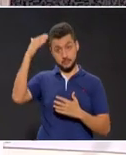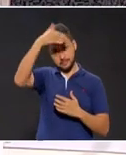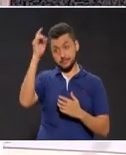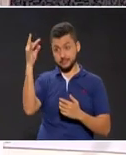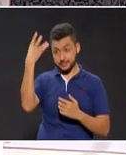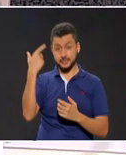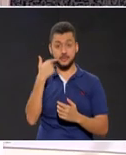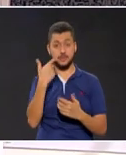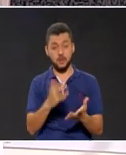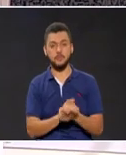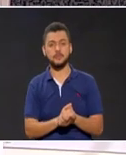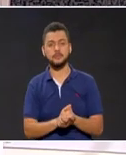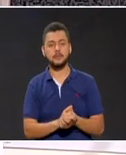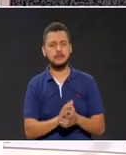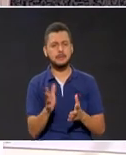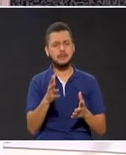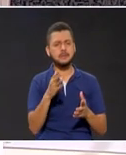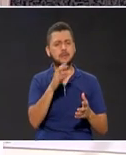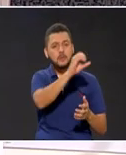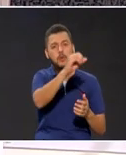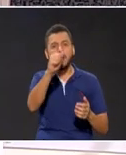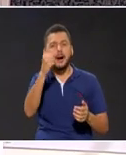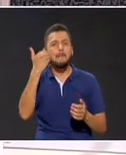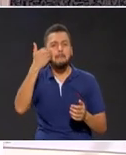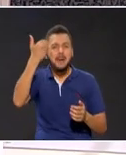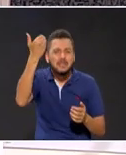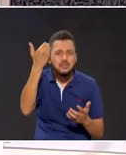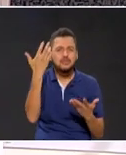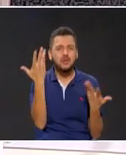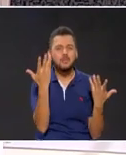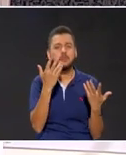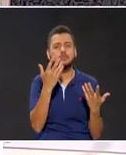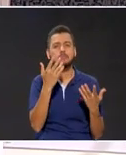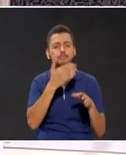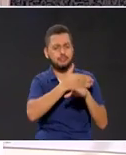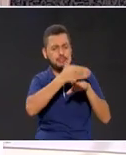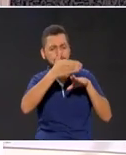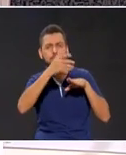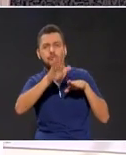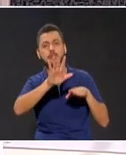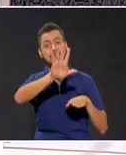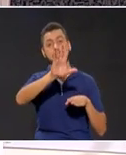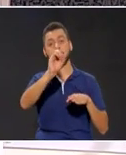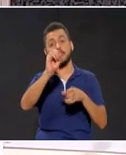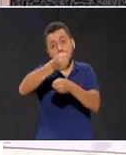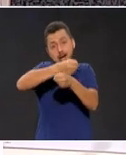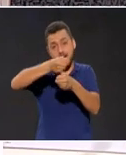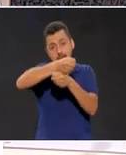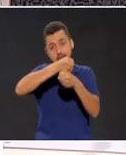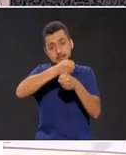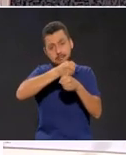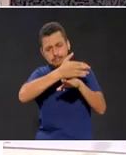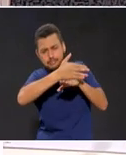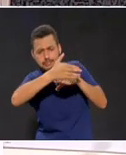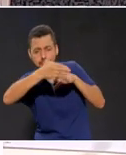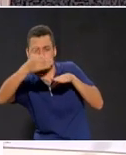nuestros campesinos está por encima de los 50 años. ¿Qué es lo que está pasando? Que se está